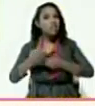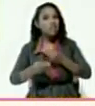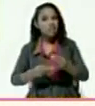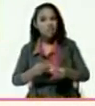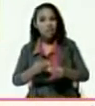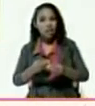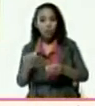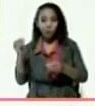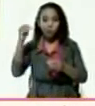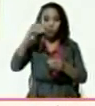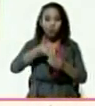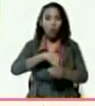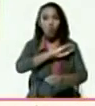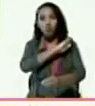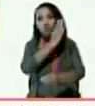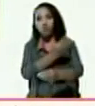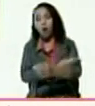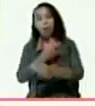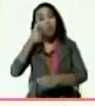hacia adentro